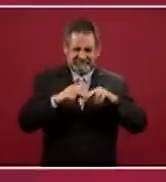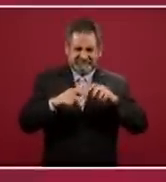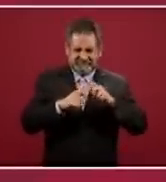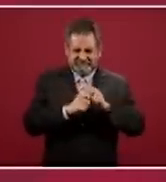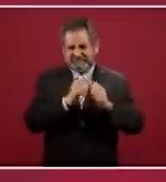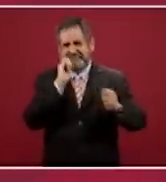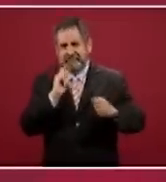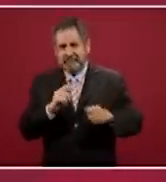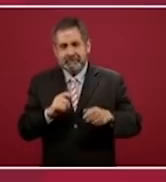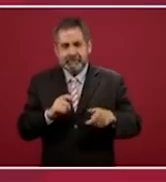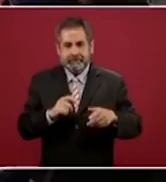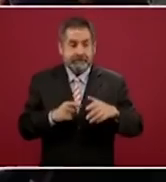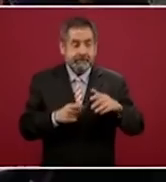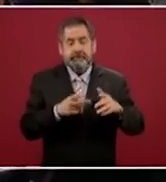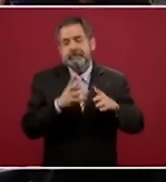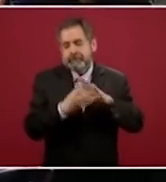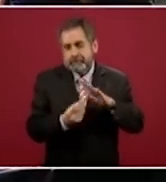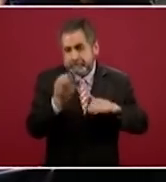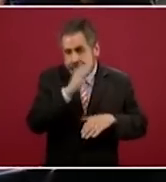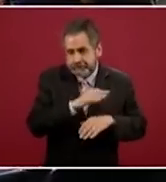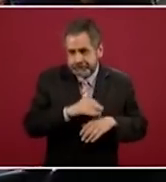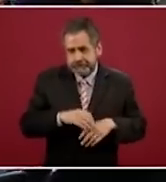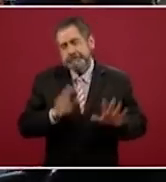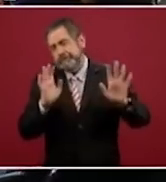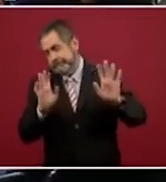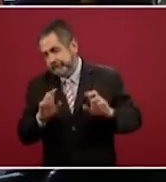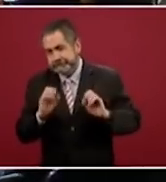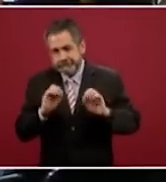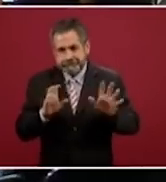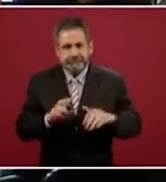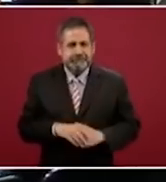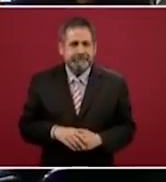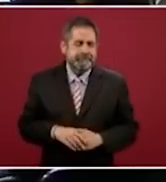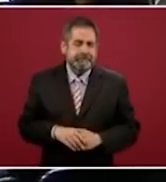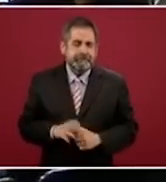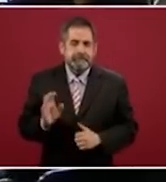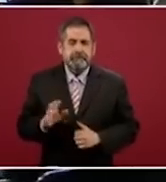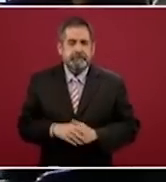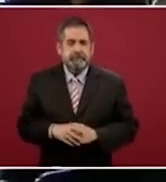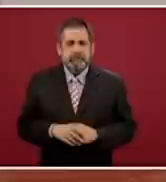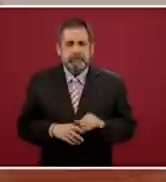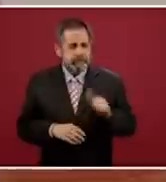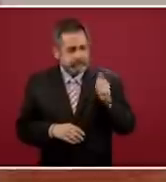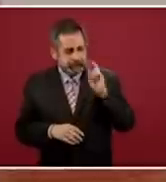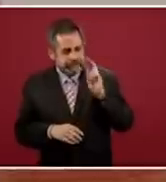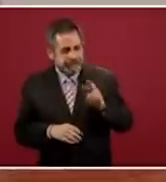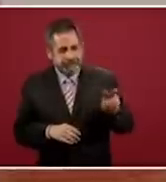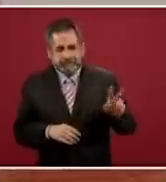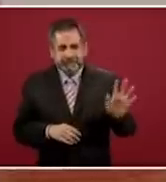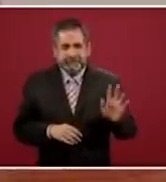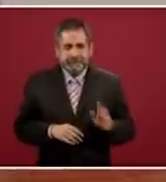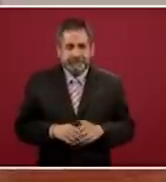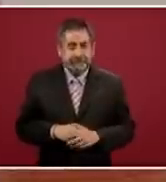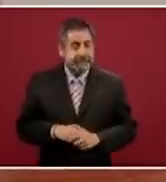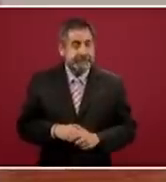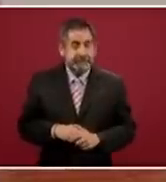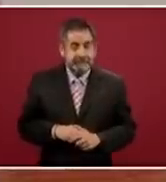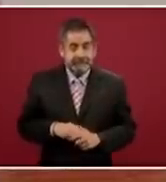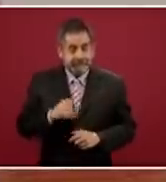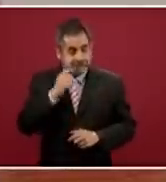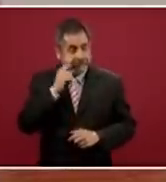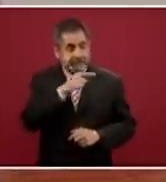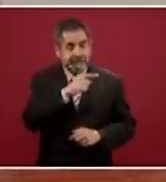Eran copias. Bueno, no, otros en estos últimos